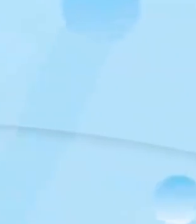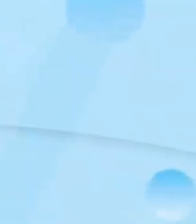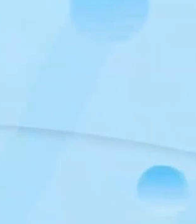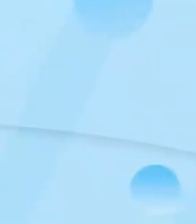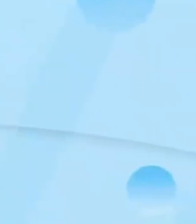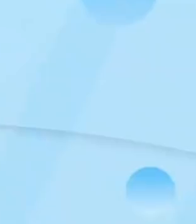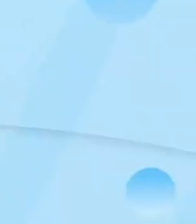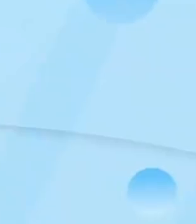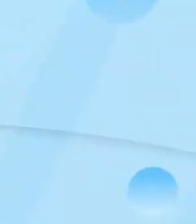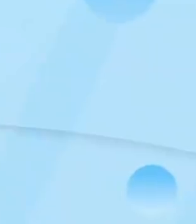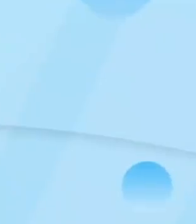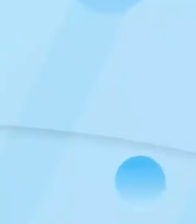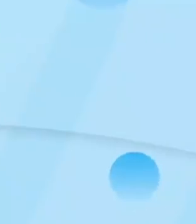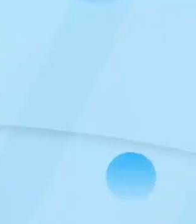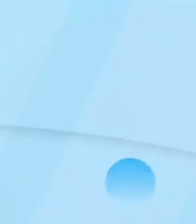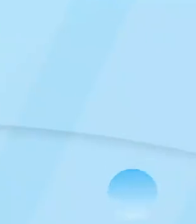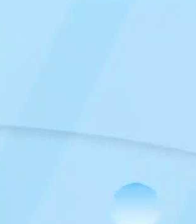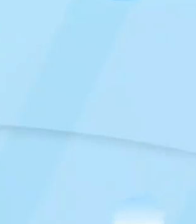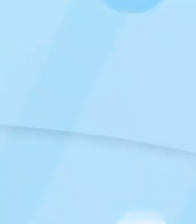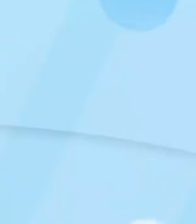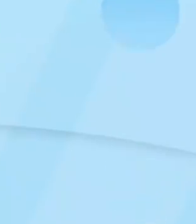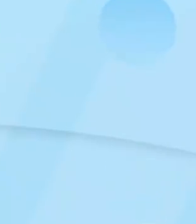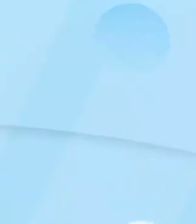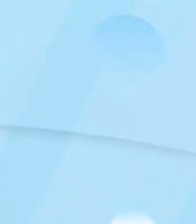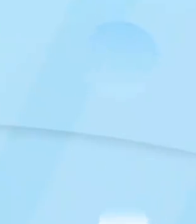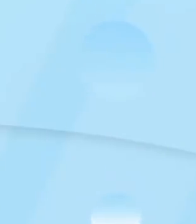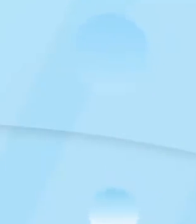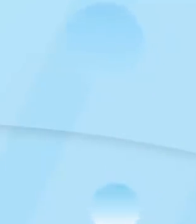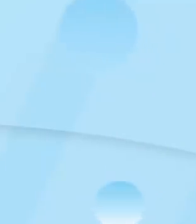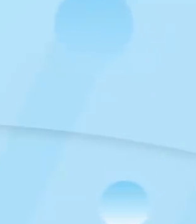¿En donde viven se usa más de una lengua indígena?